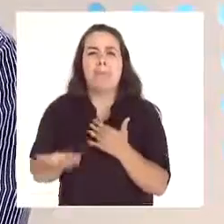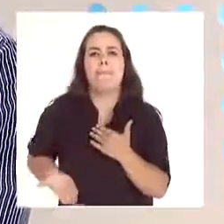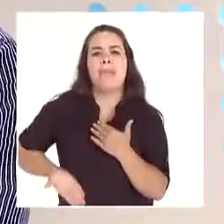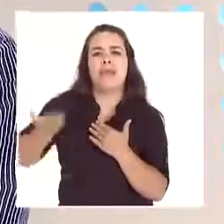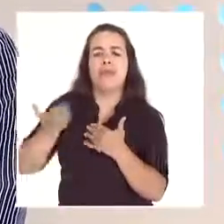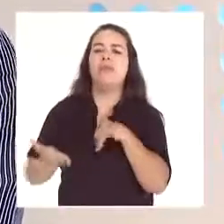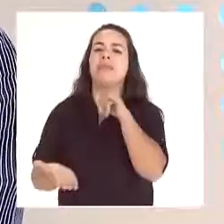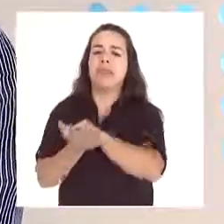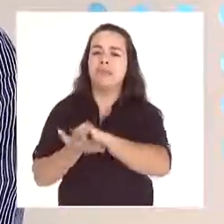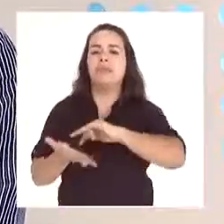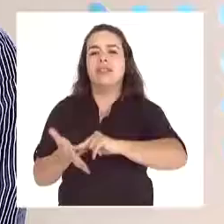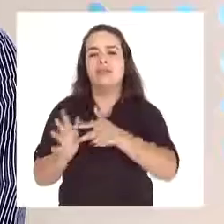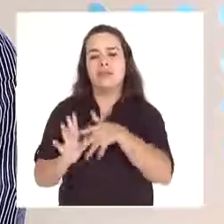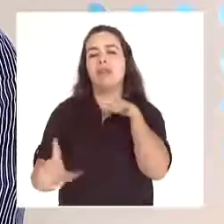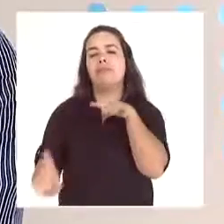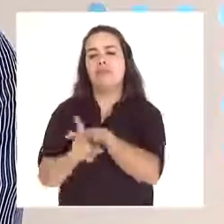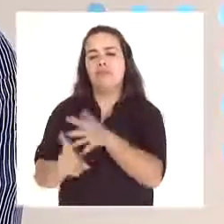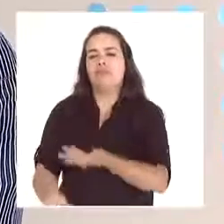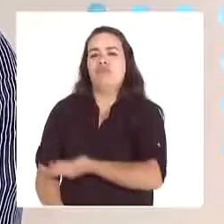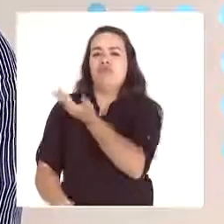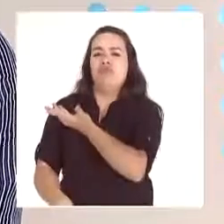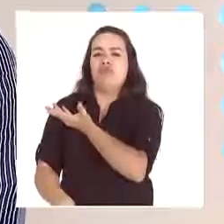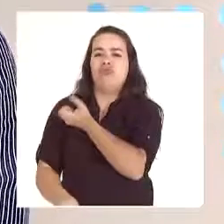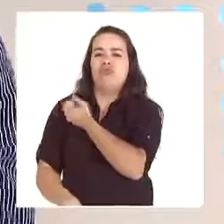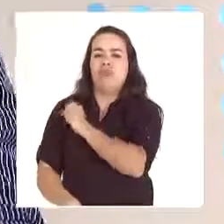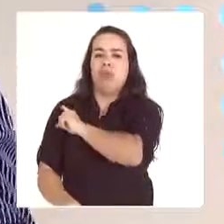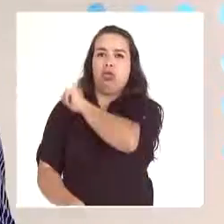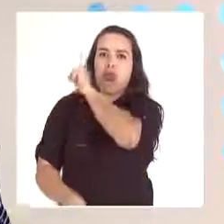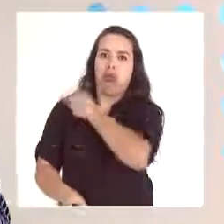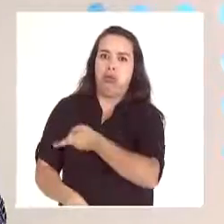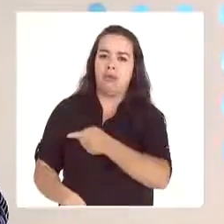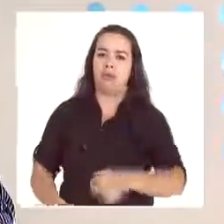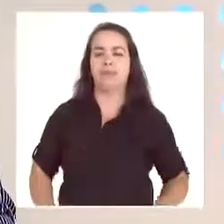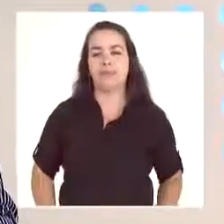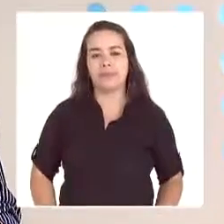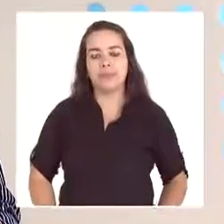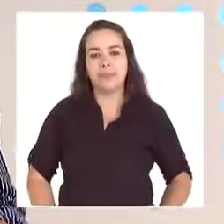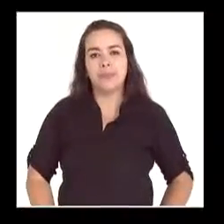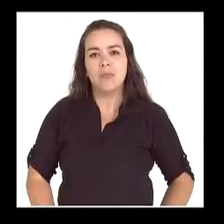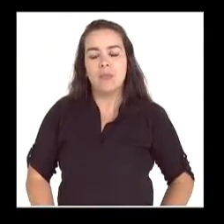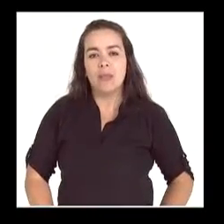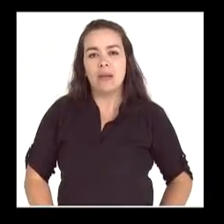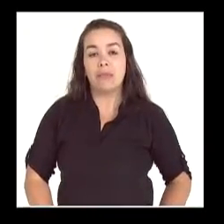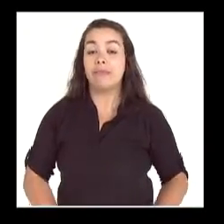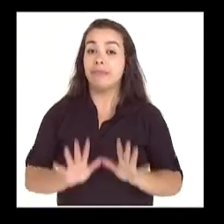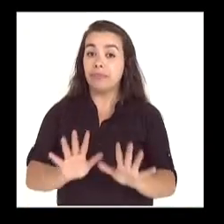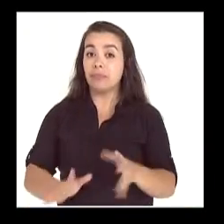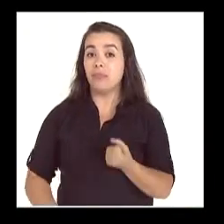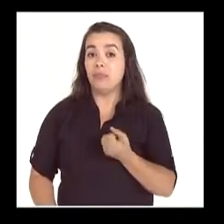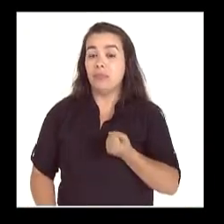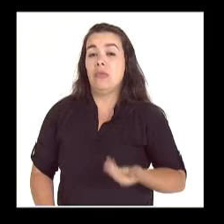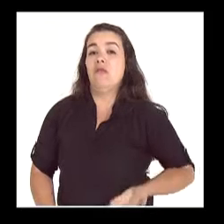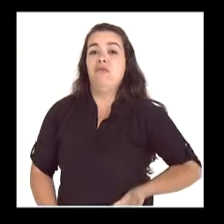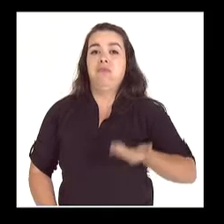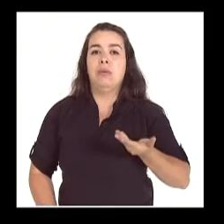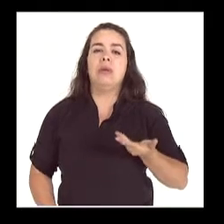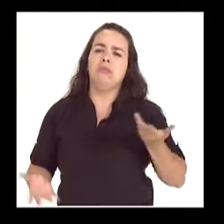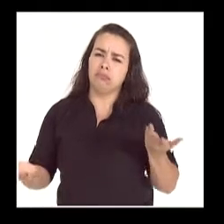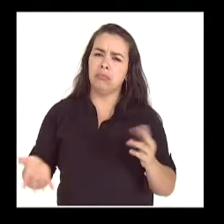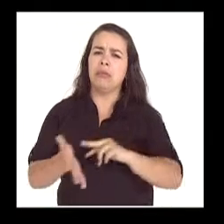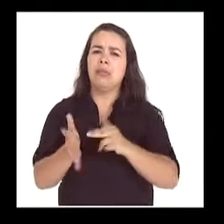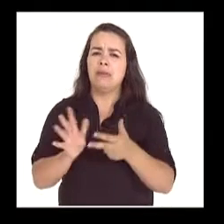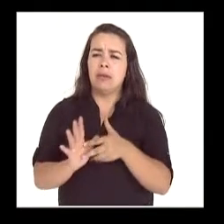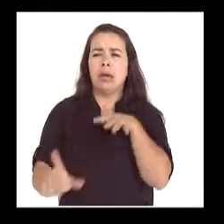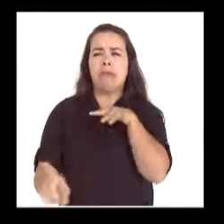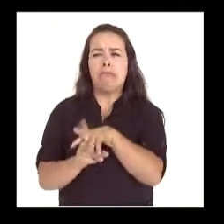eso sería hipertensión arterial diastólica. Entonces la hipertensión arterial indudablemente juega